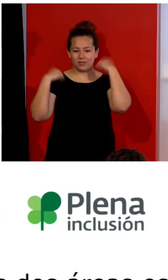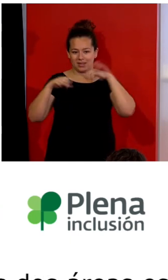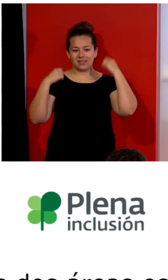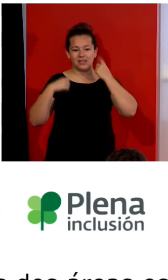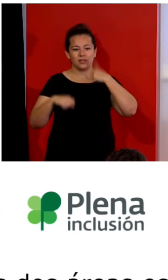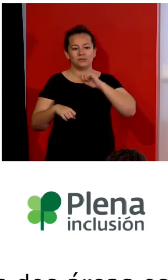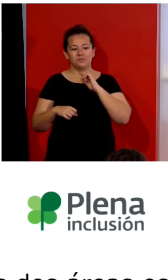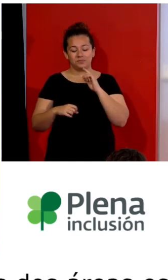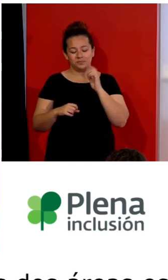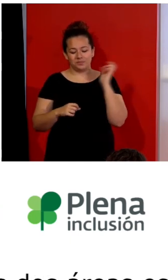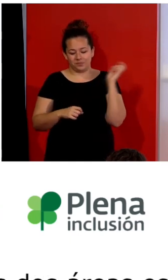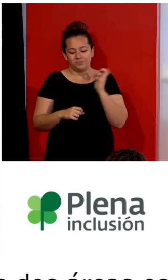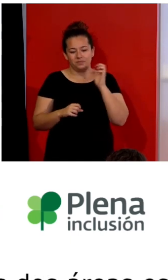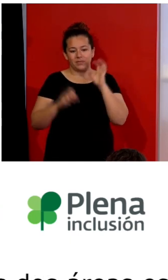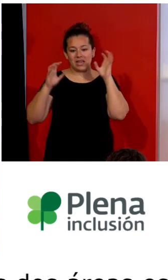llega desde Castilla y León.